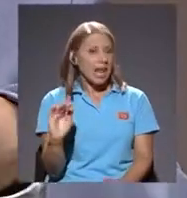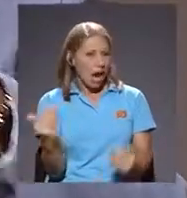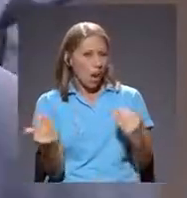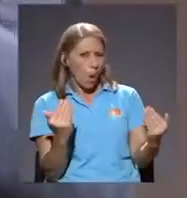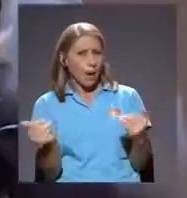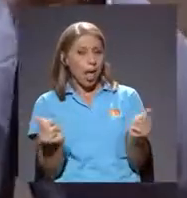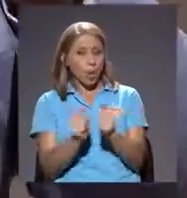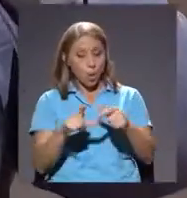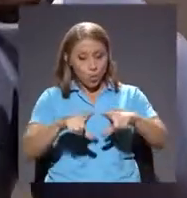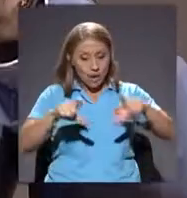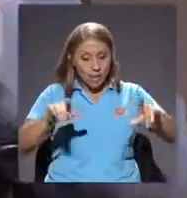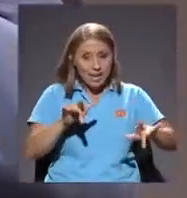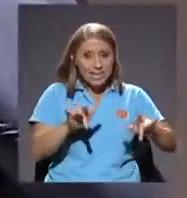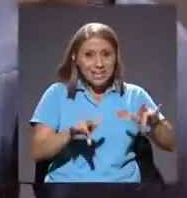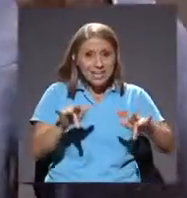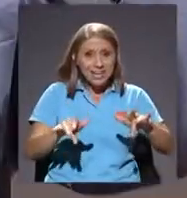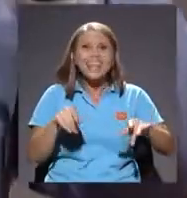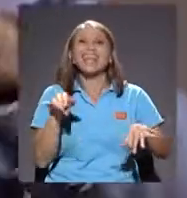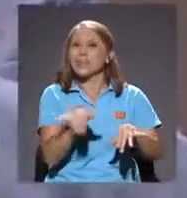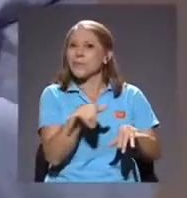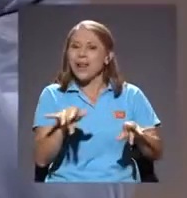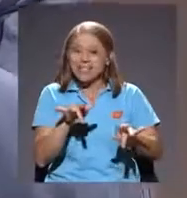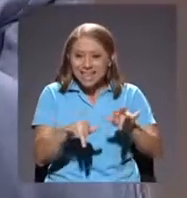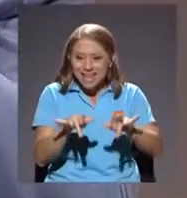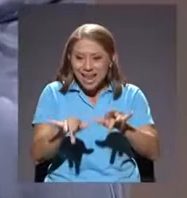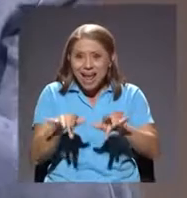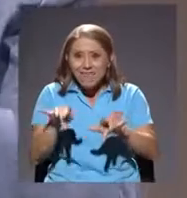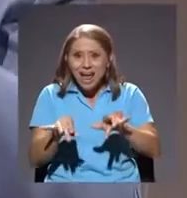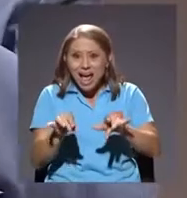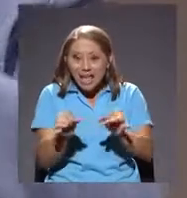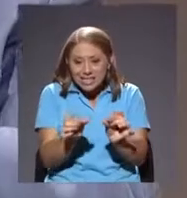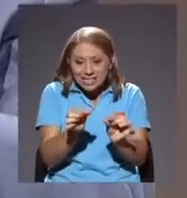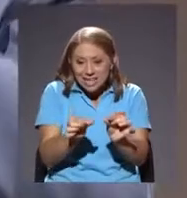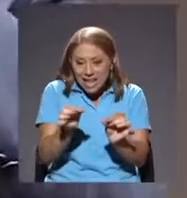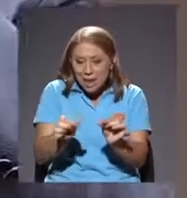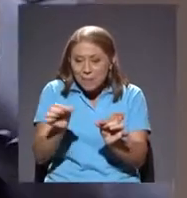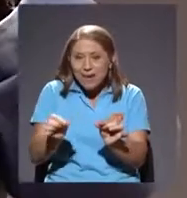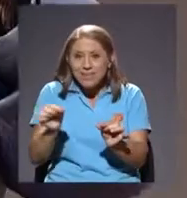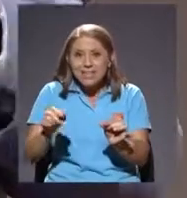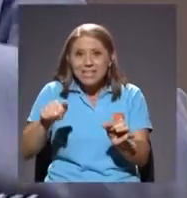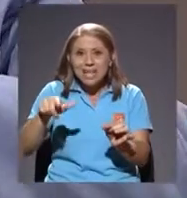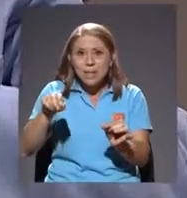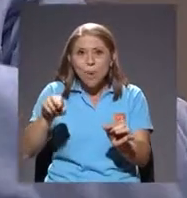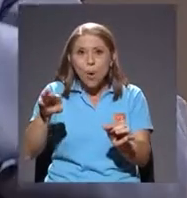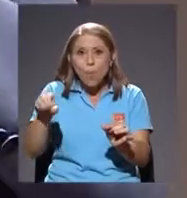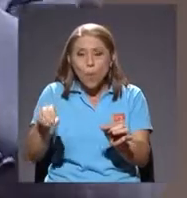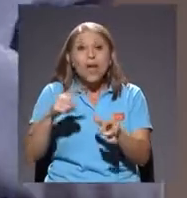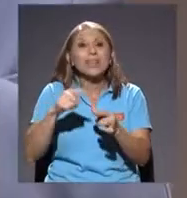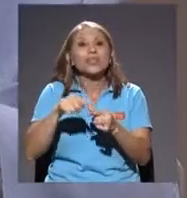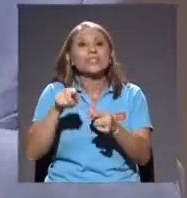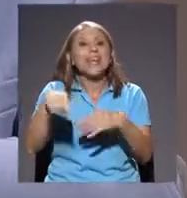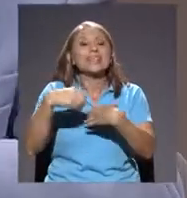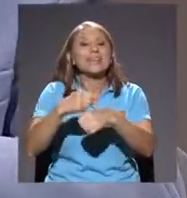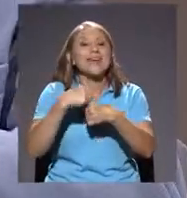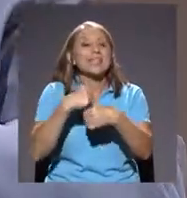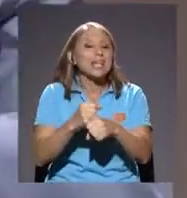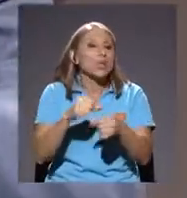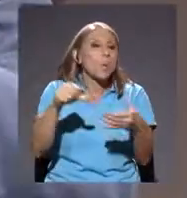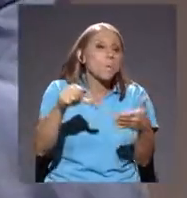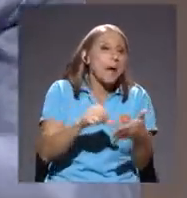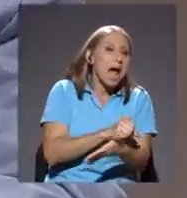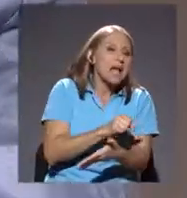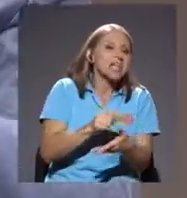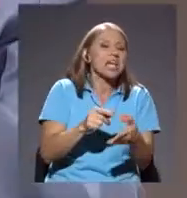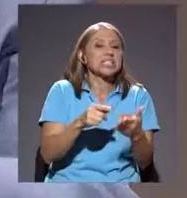escribir y salían barritas de plomo y ahí van los formadores y van formando páginas de revistas de facturas